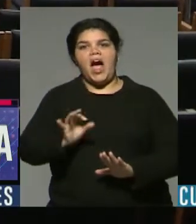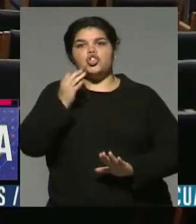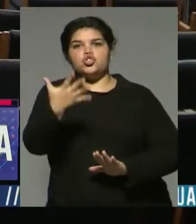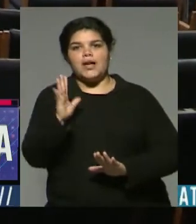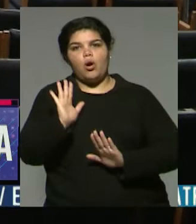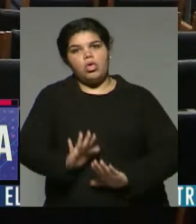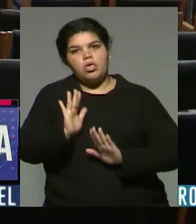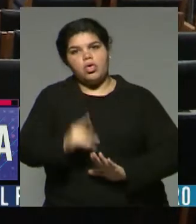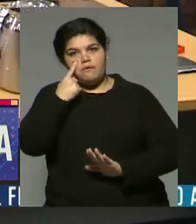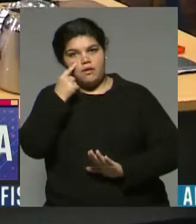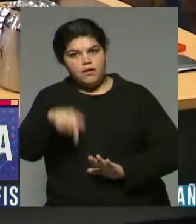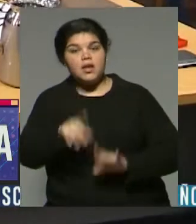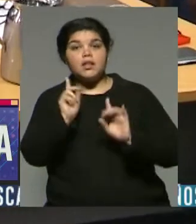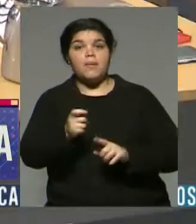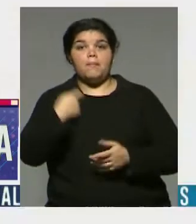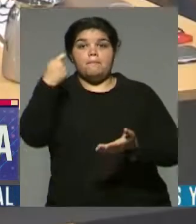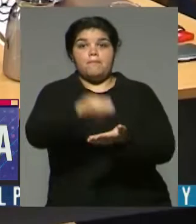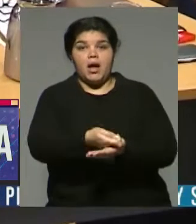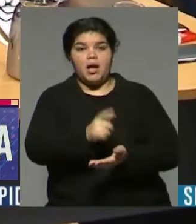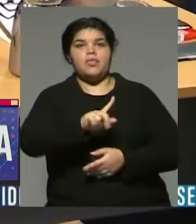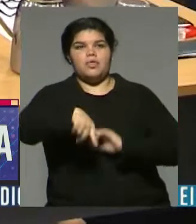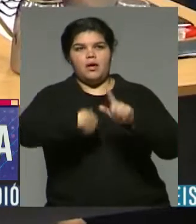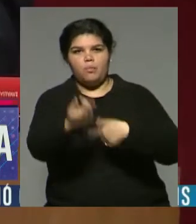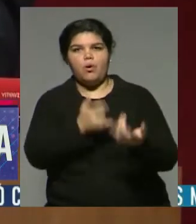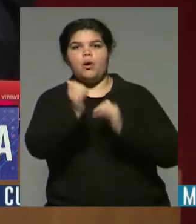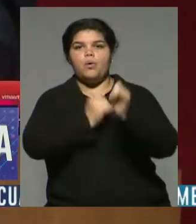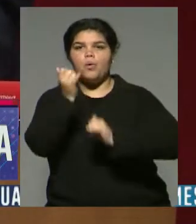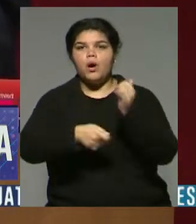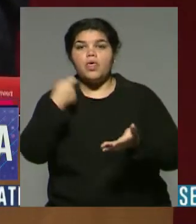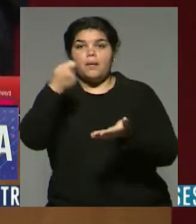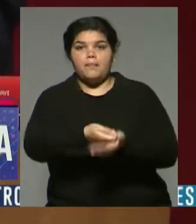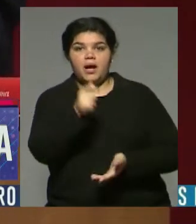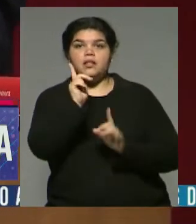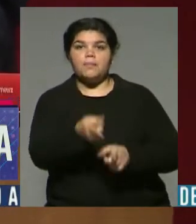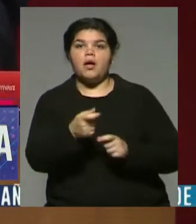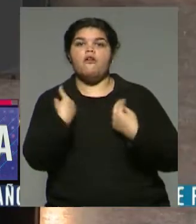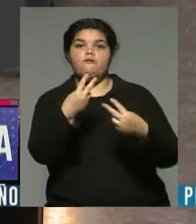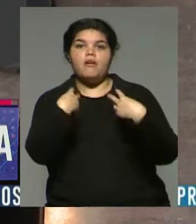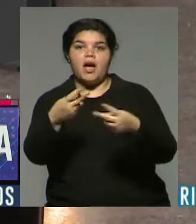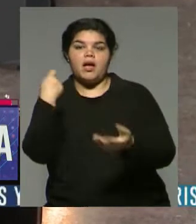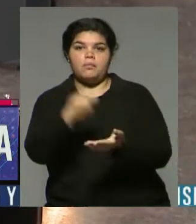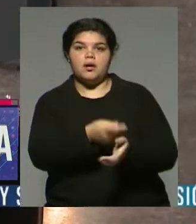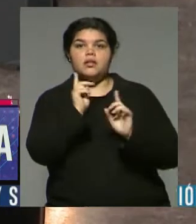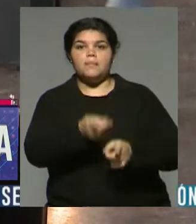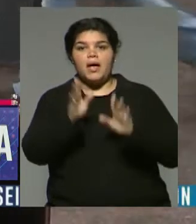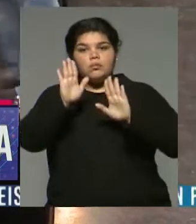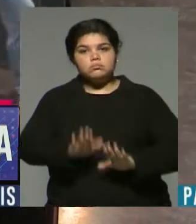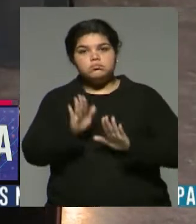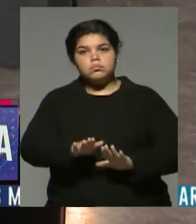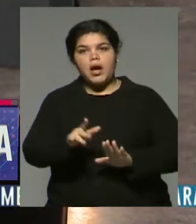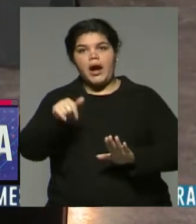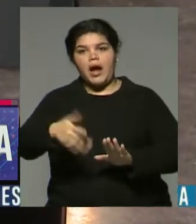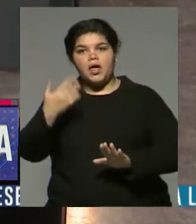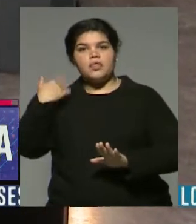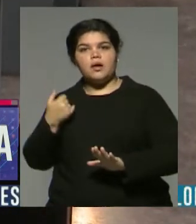le garantiza obviamente una remuneración, que estaremos hablando dentro de unos minutos también, y viáticos. Tener una residencia permanente no inferior a 4 años